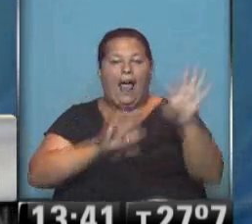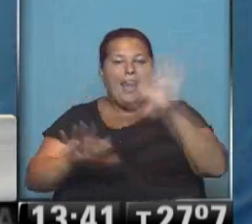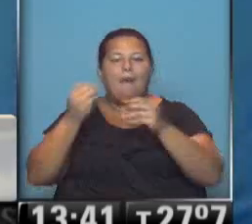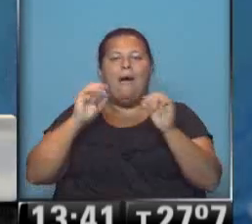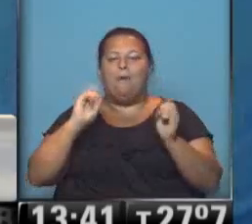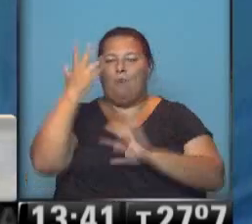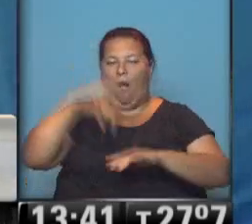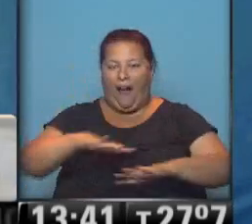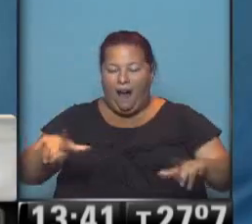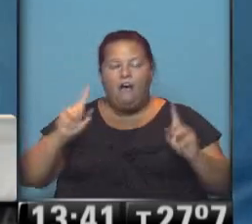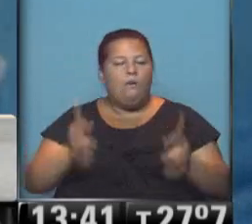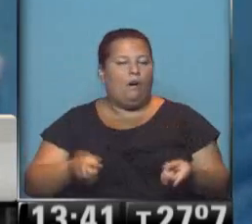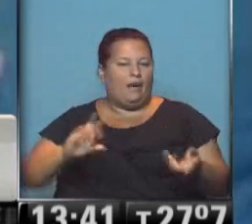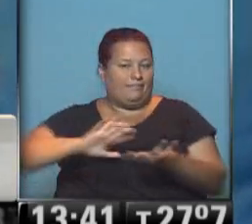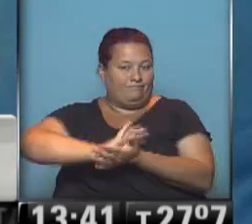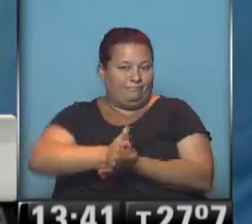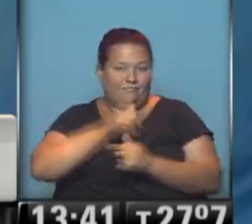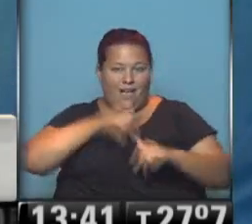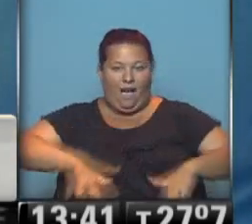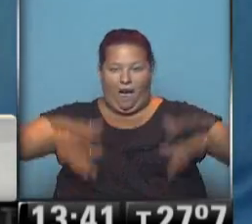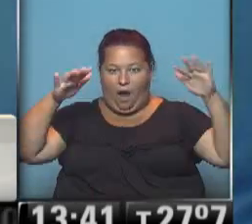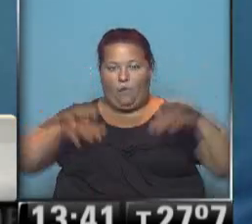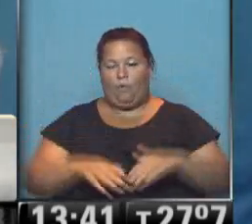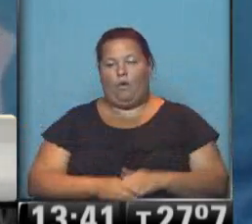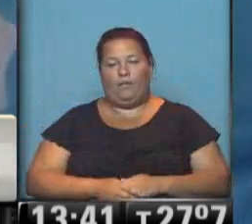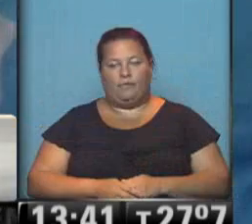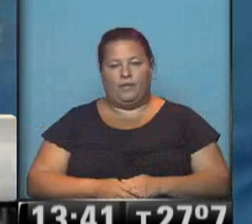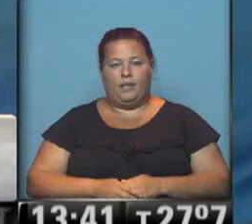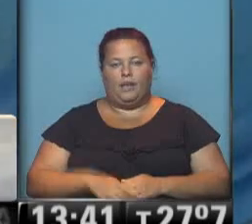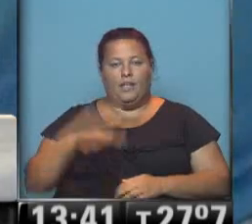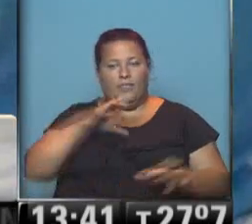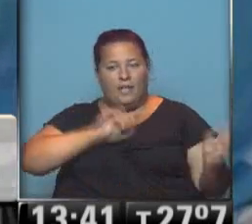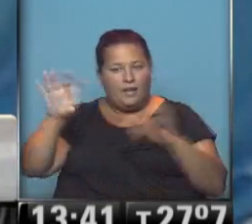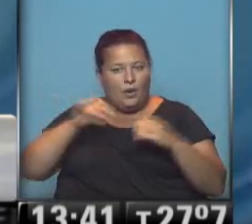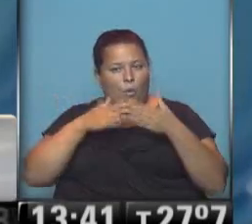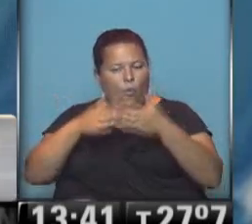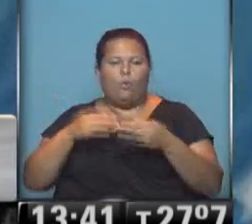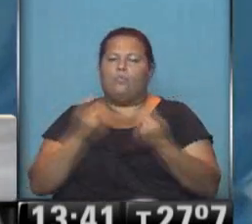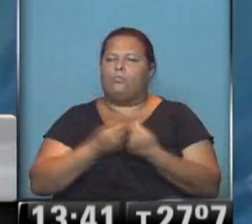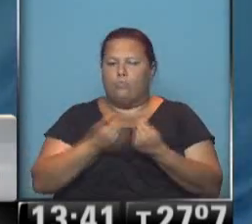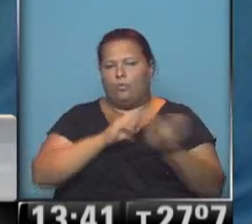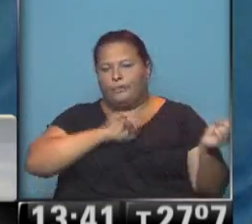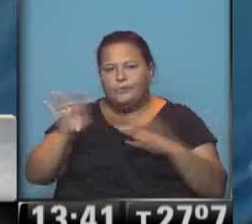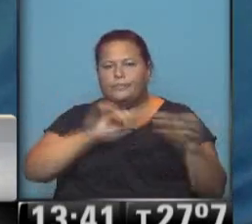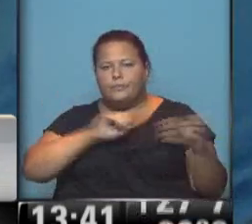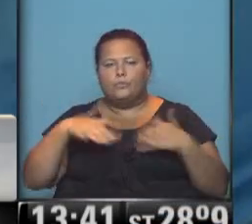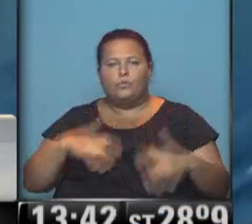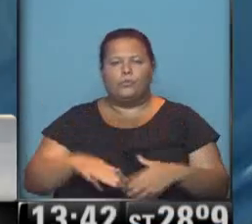y y está todo todo tapado también tuviste que llevar mucha gente en este B muchísima